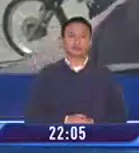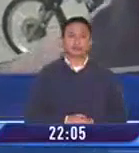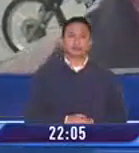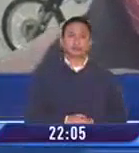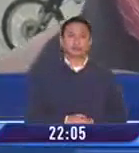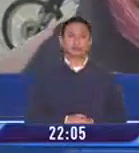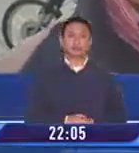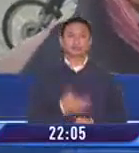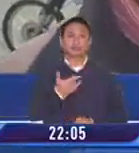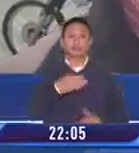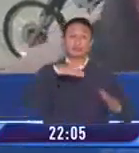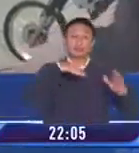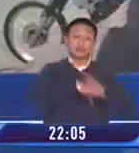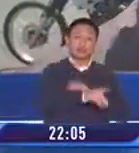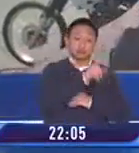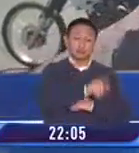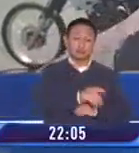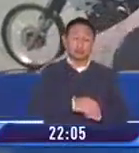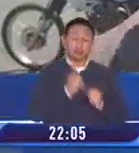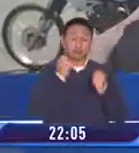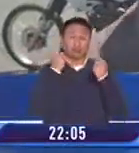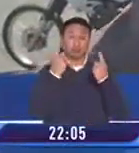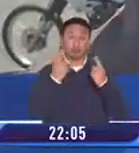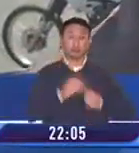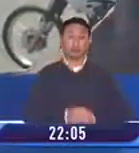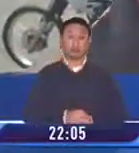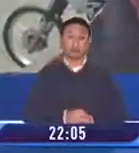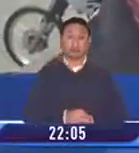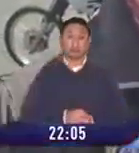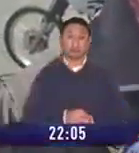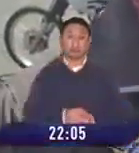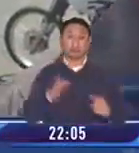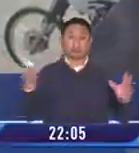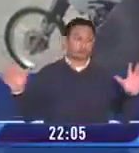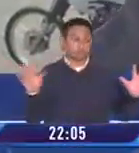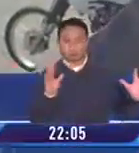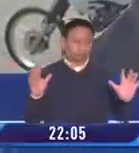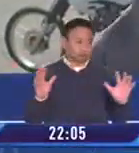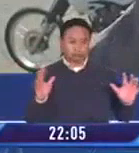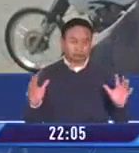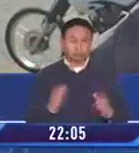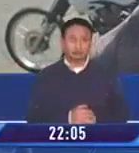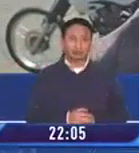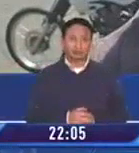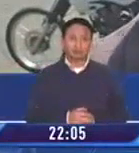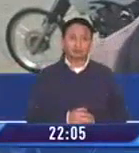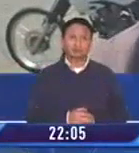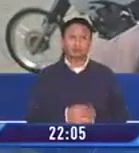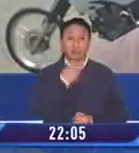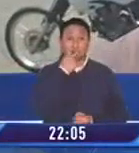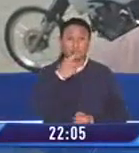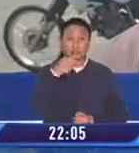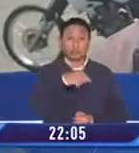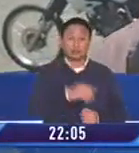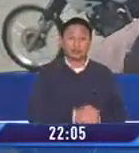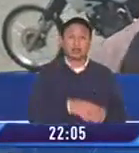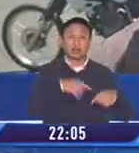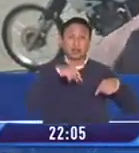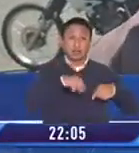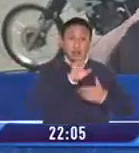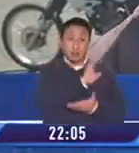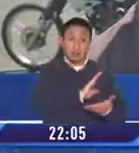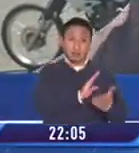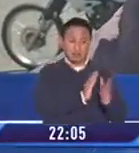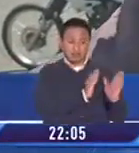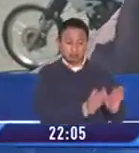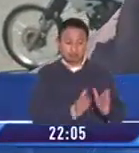el allanamiento, las personas se alarmaron y se unieron. Y bueno, lo que se puede evidenciar es que existe organización barrial